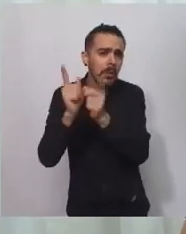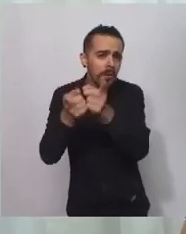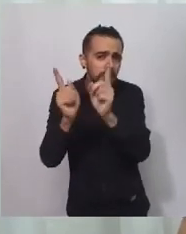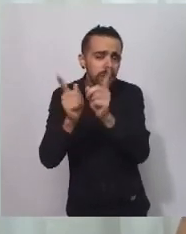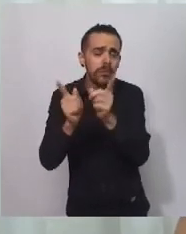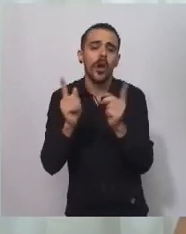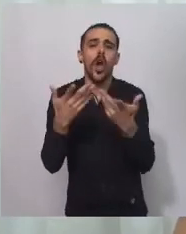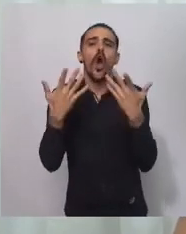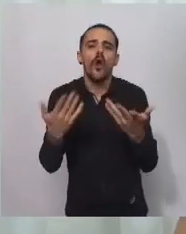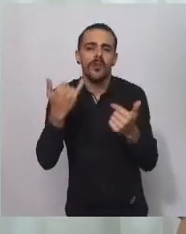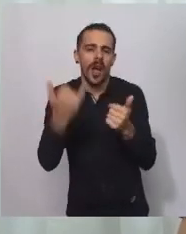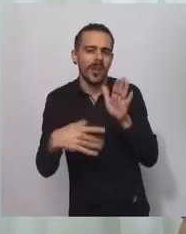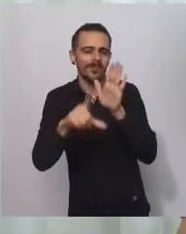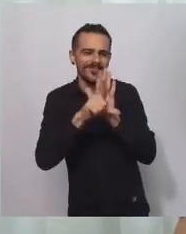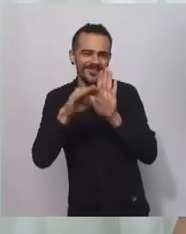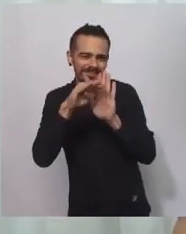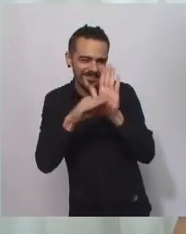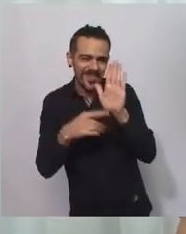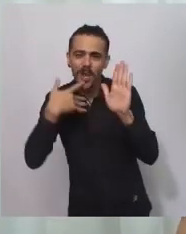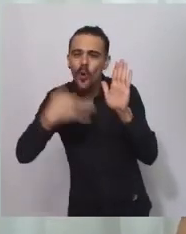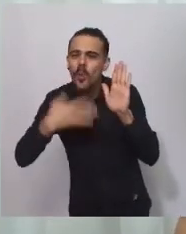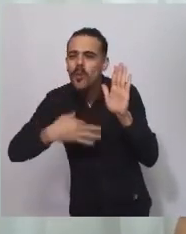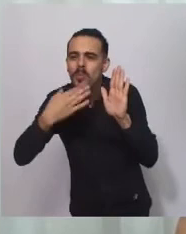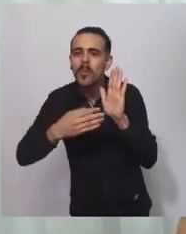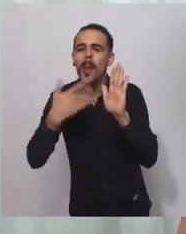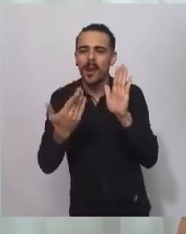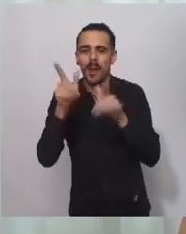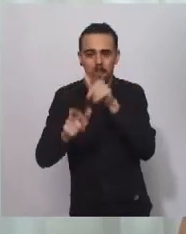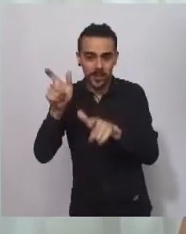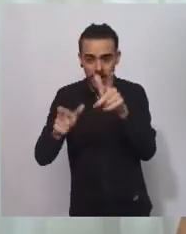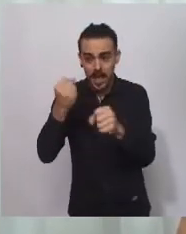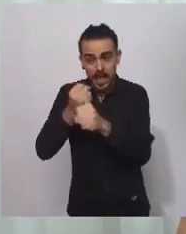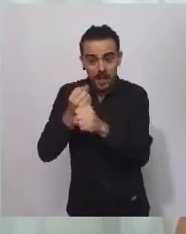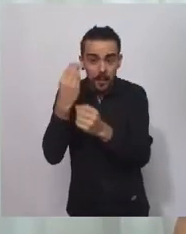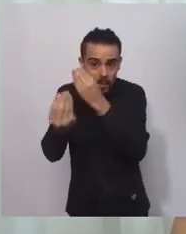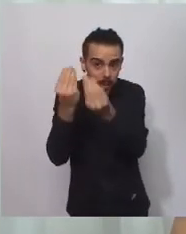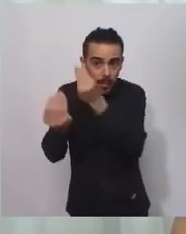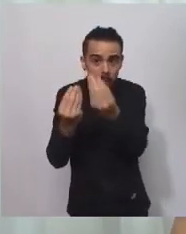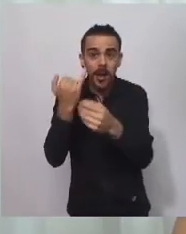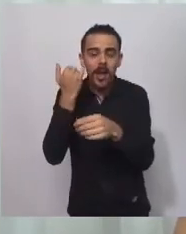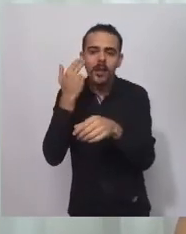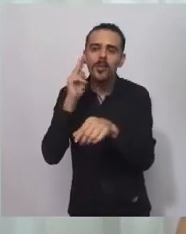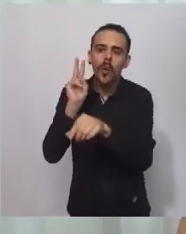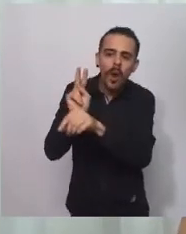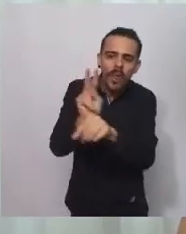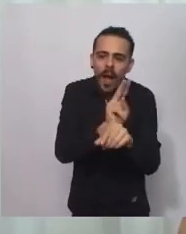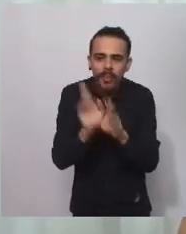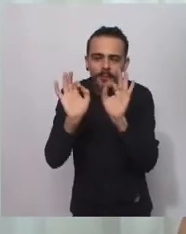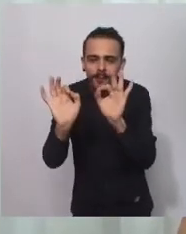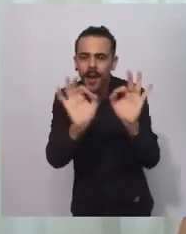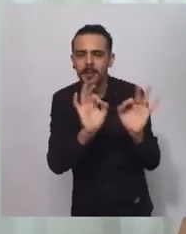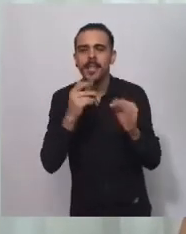precautorias para que las personas puedan hacerlo con la mayor norma de seguridad para evitar contagios también